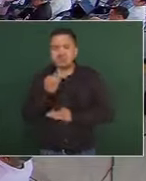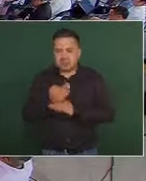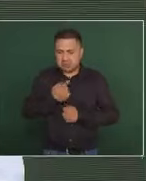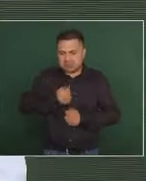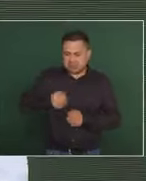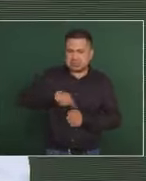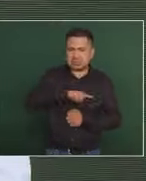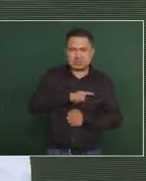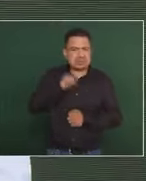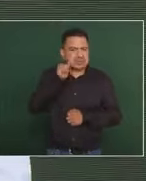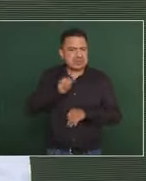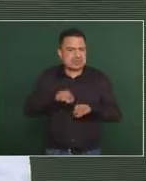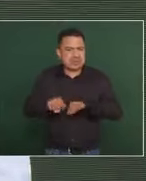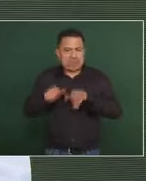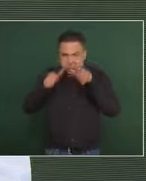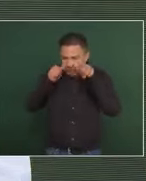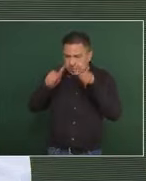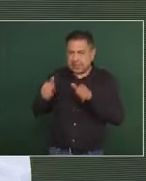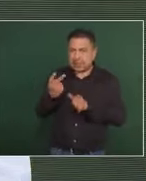tratando estos asuntos.